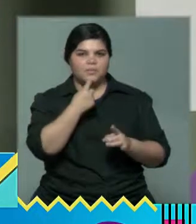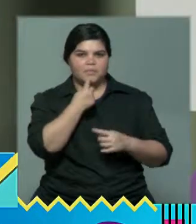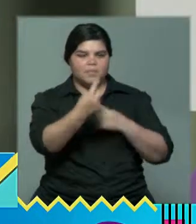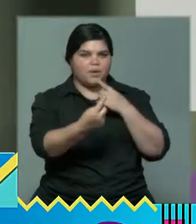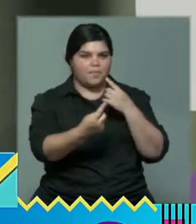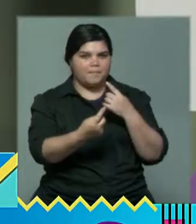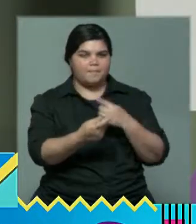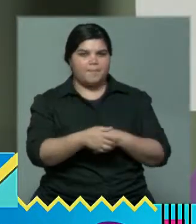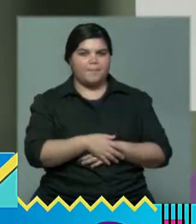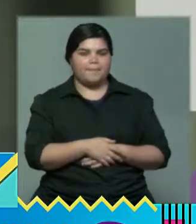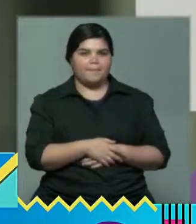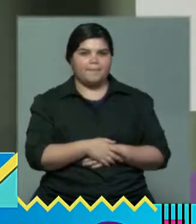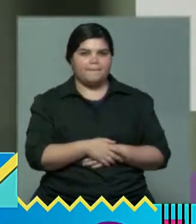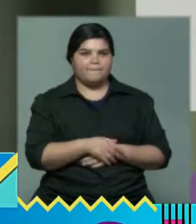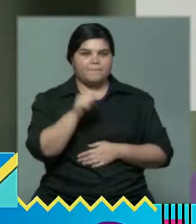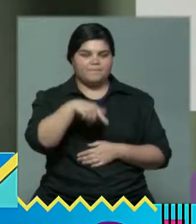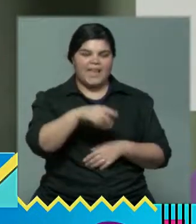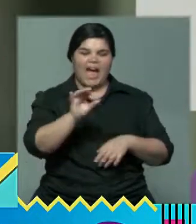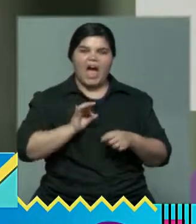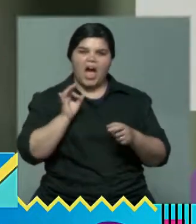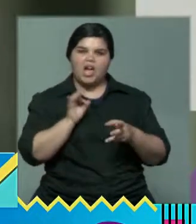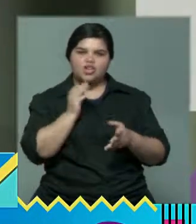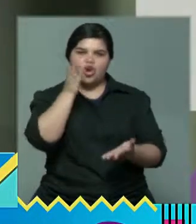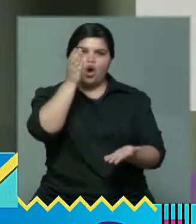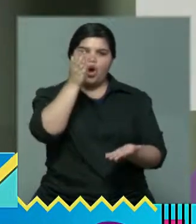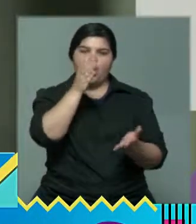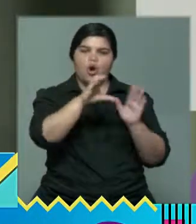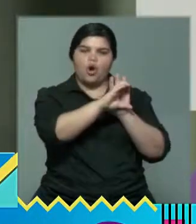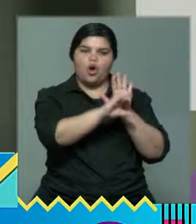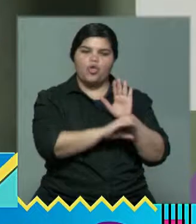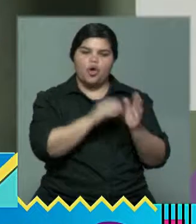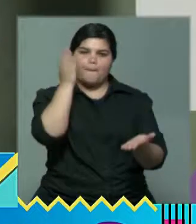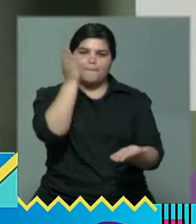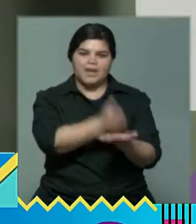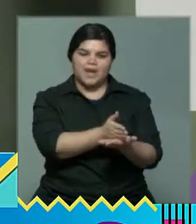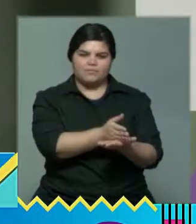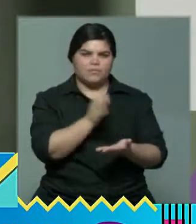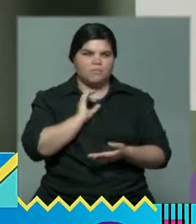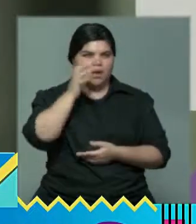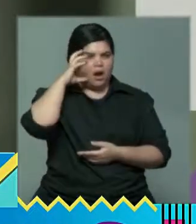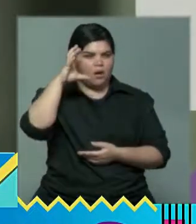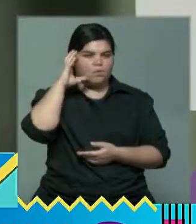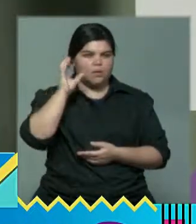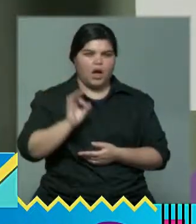años que tiene este Código Penal y recordando que hay un primer código que fue en el año